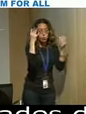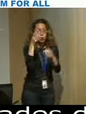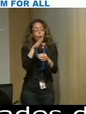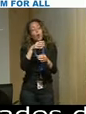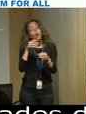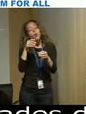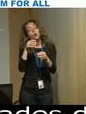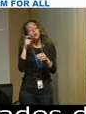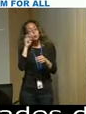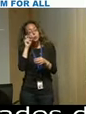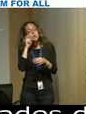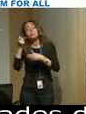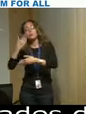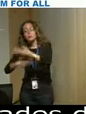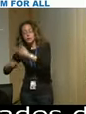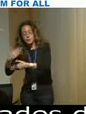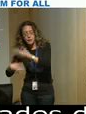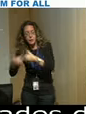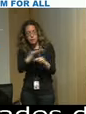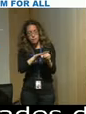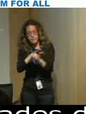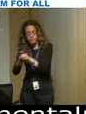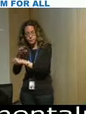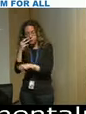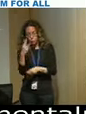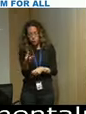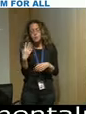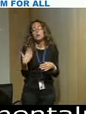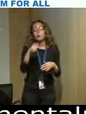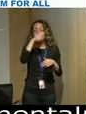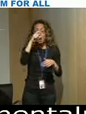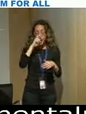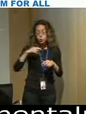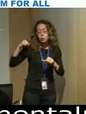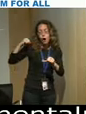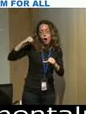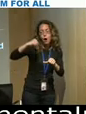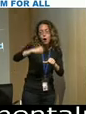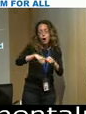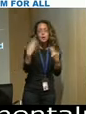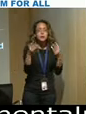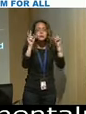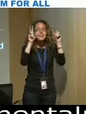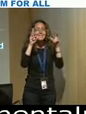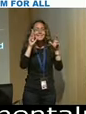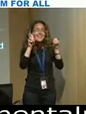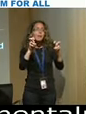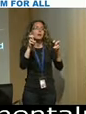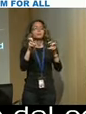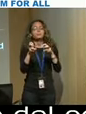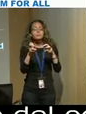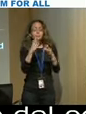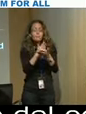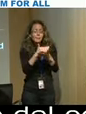discapacidad. Bueno, pues a lo largo de estos años, bueno, las actividades realizadas en materia de formación a profesionales han sido